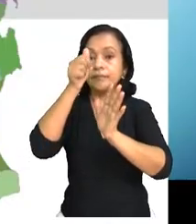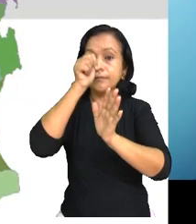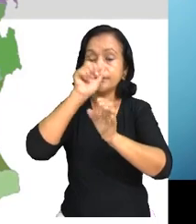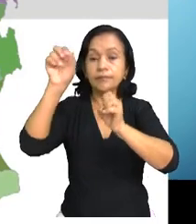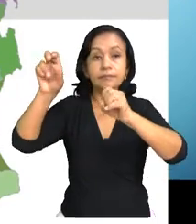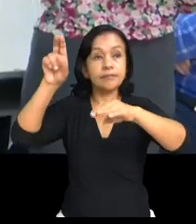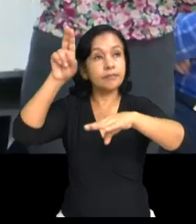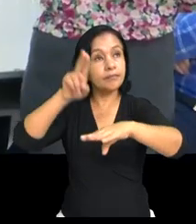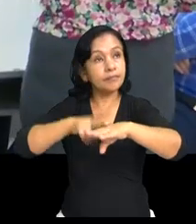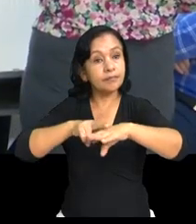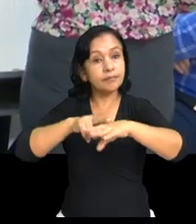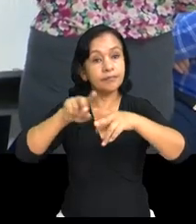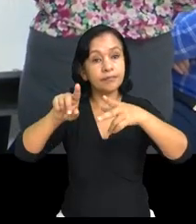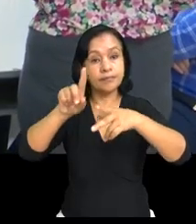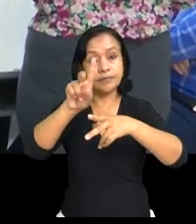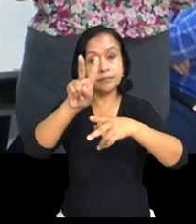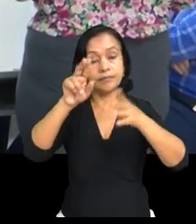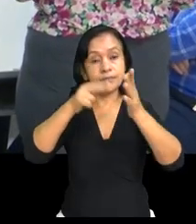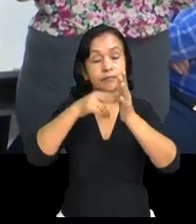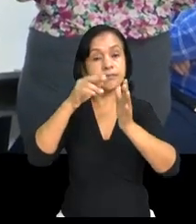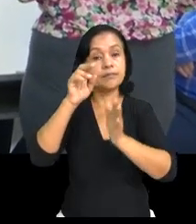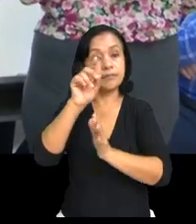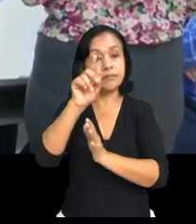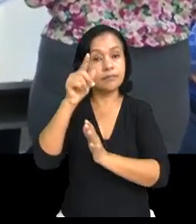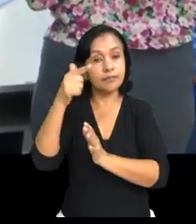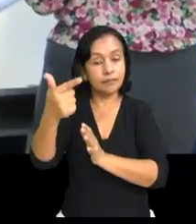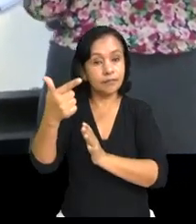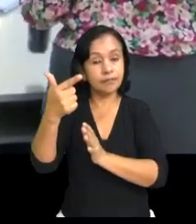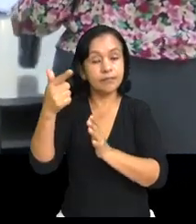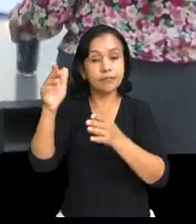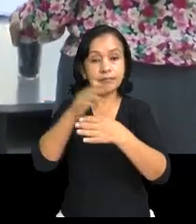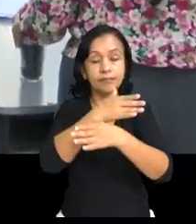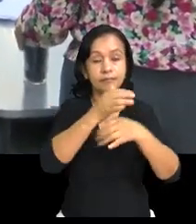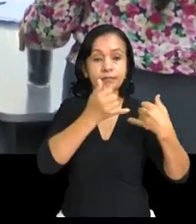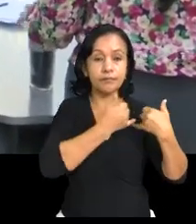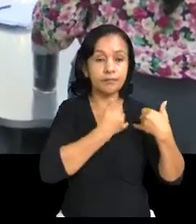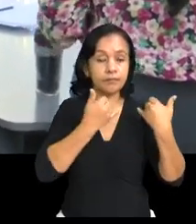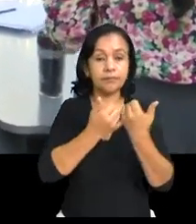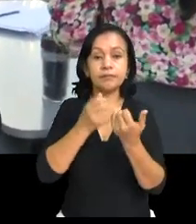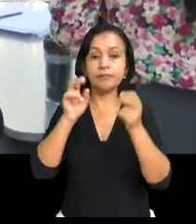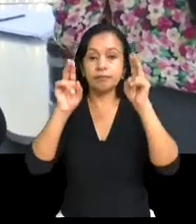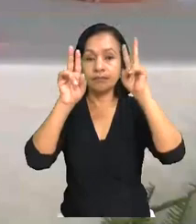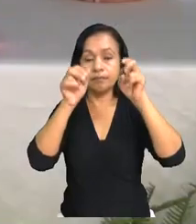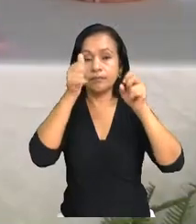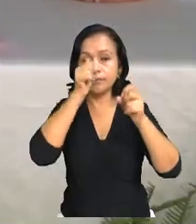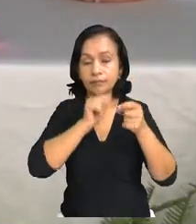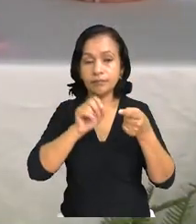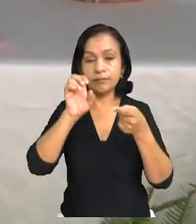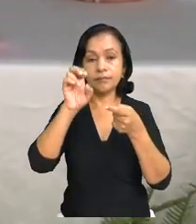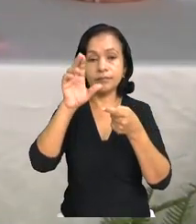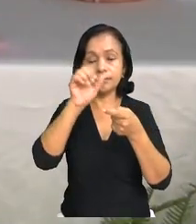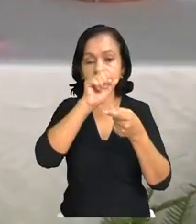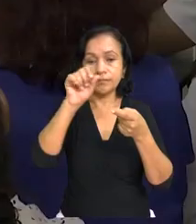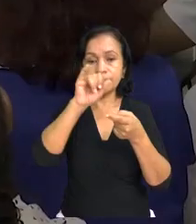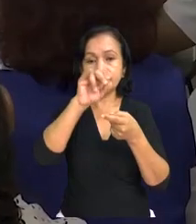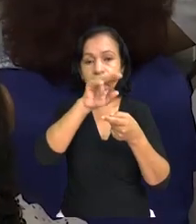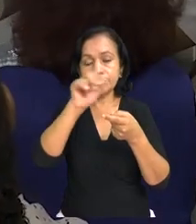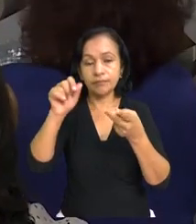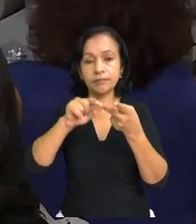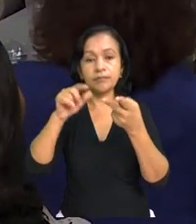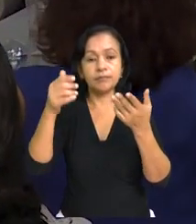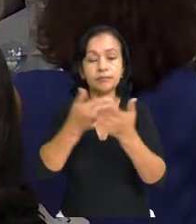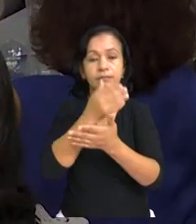Nacionales. A partir de 2017, las instituciones públicas que trabajan con el tema del agua, como ENACAL, INAA, el Nuevo